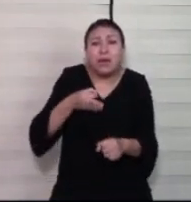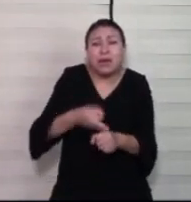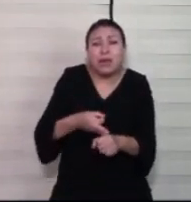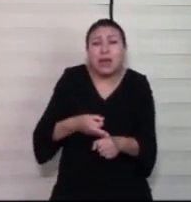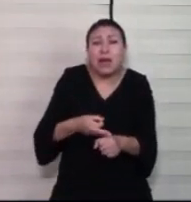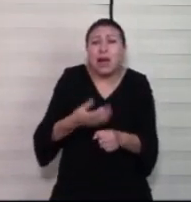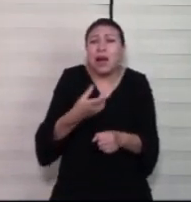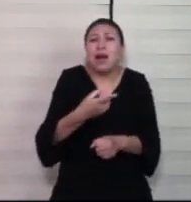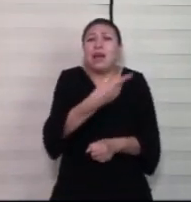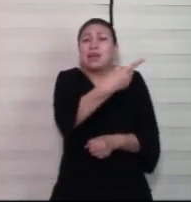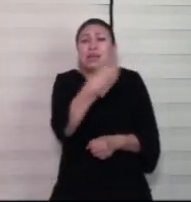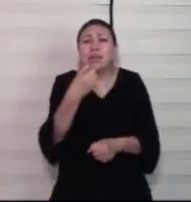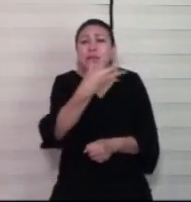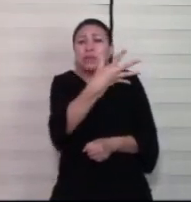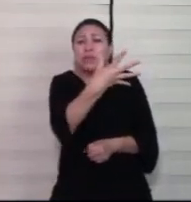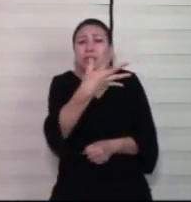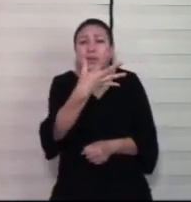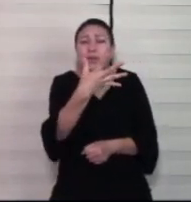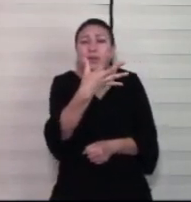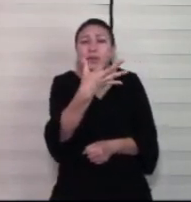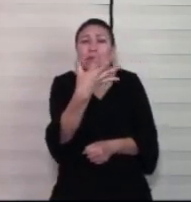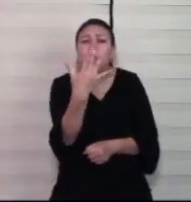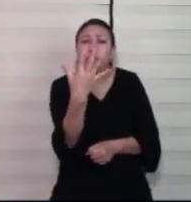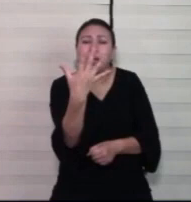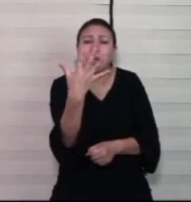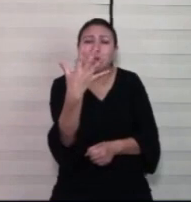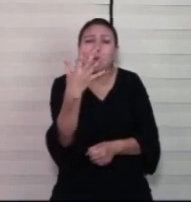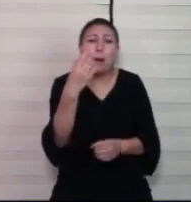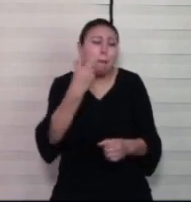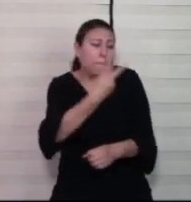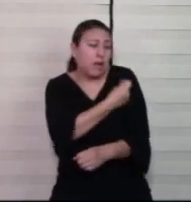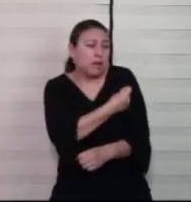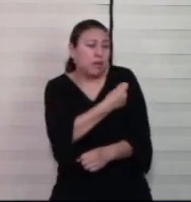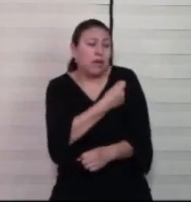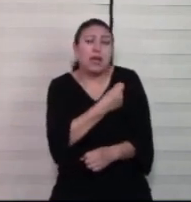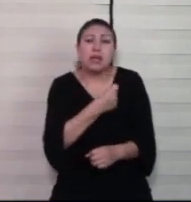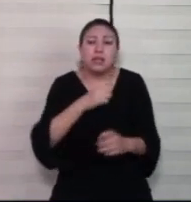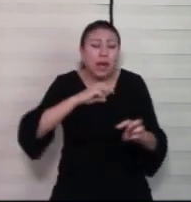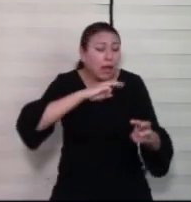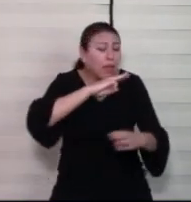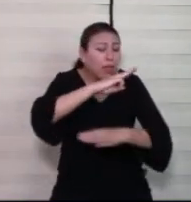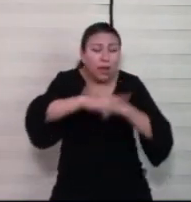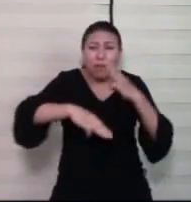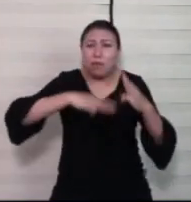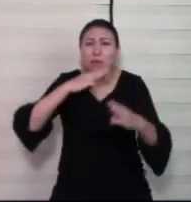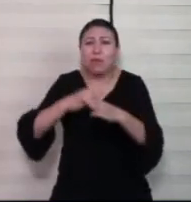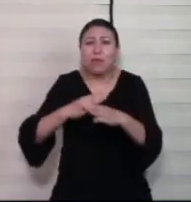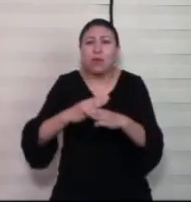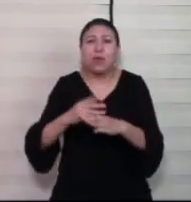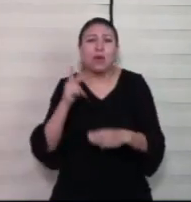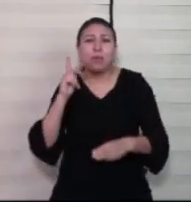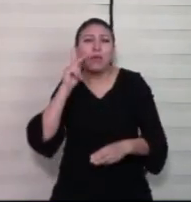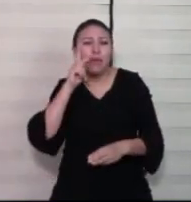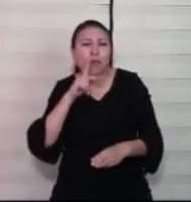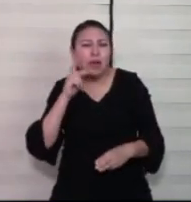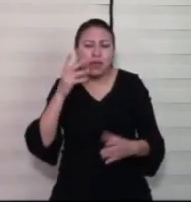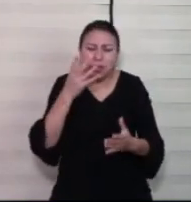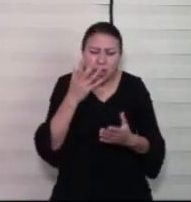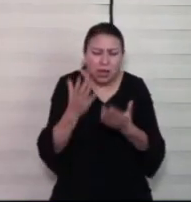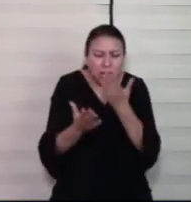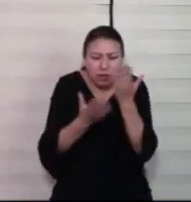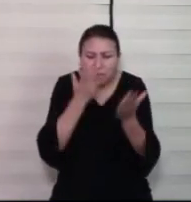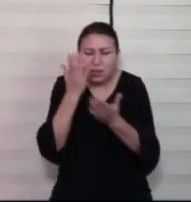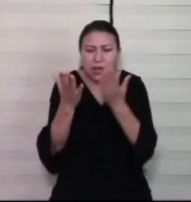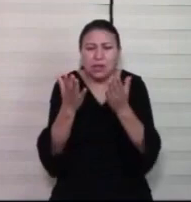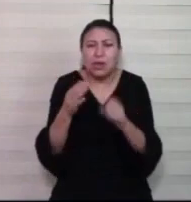hay 150 vacunas alrededor del mundo estudiándose y probándose para ver cuál sería la más eficaz.